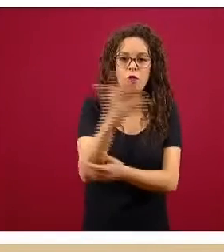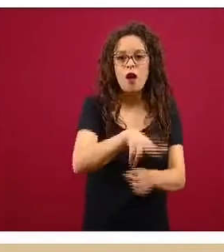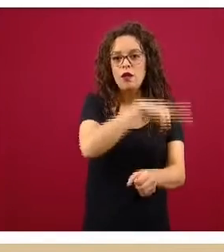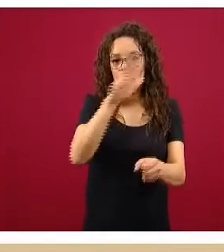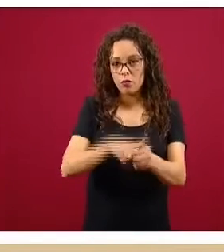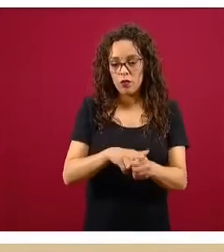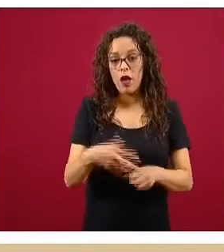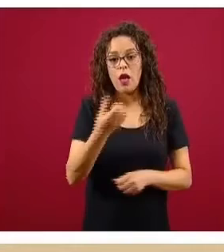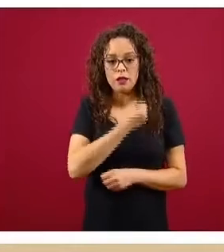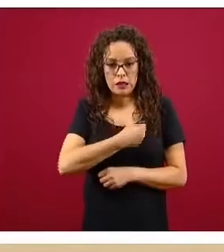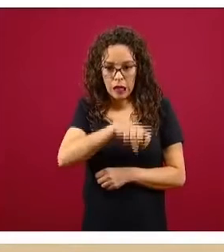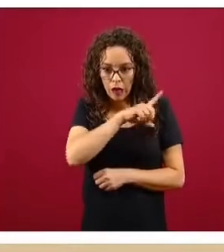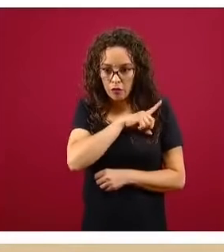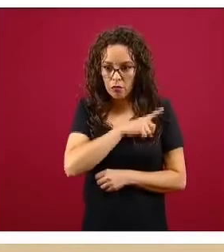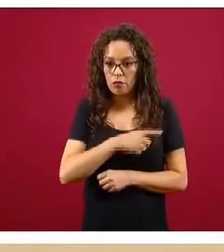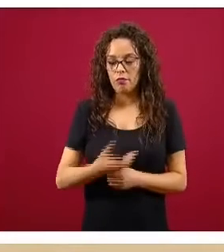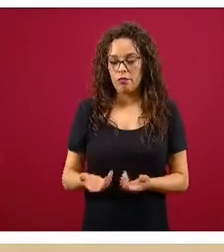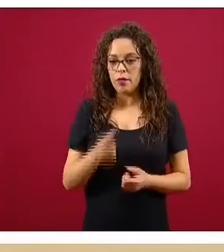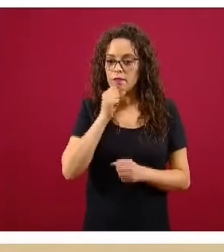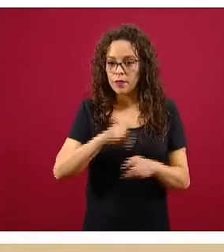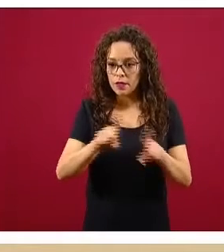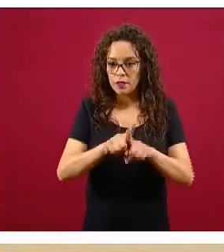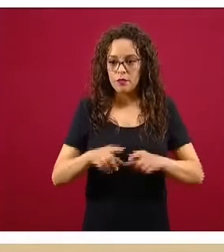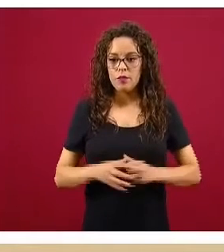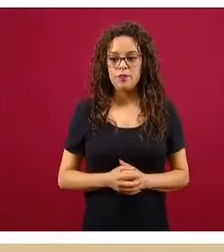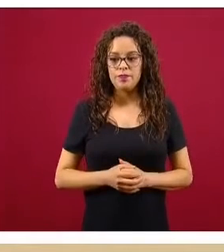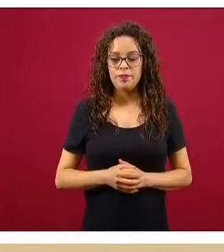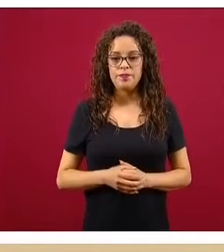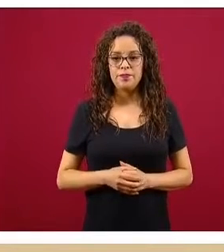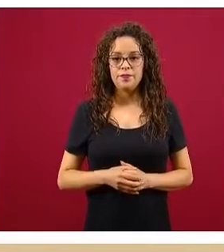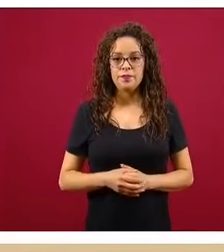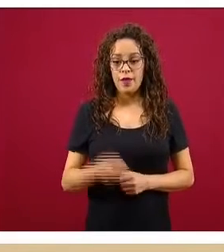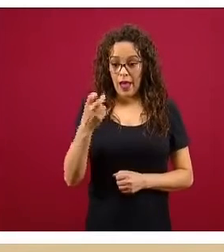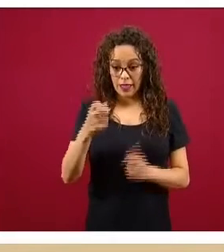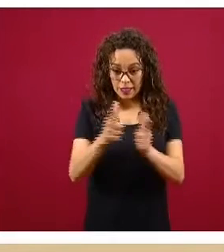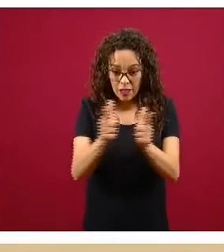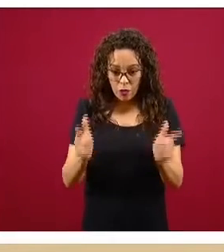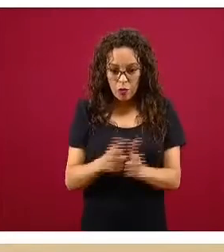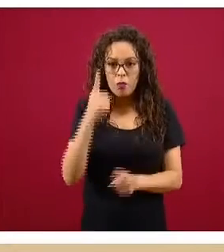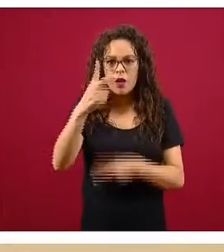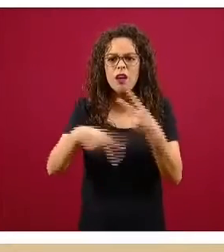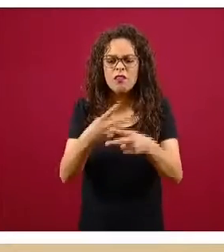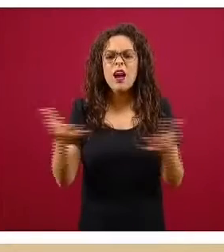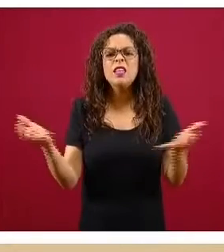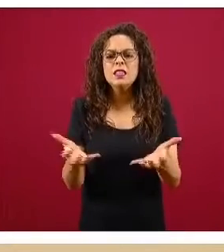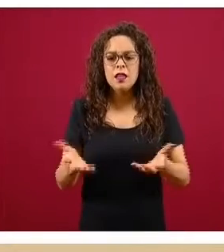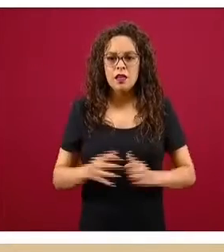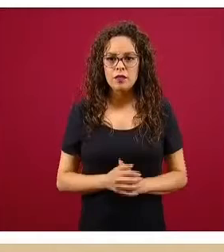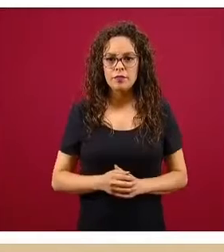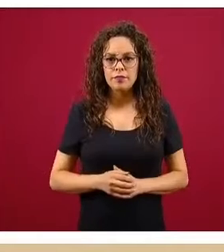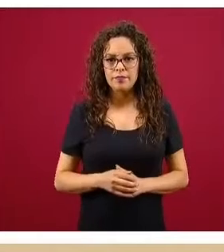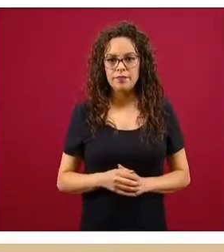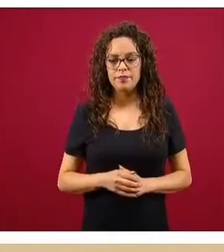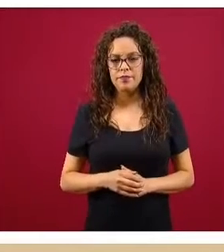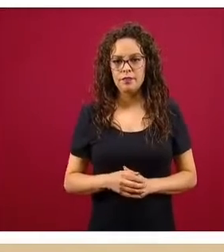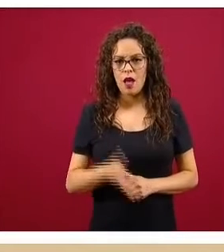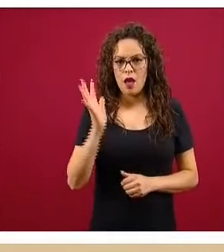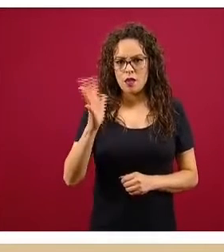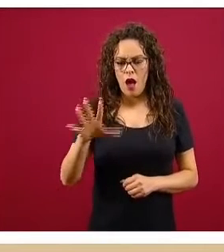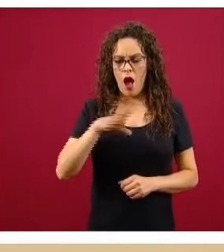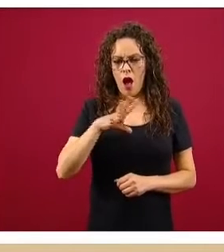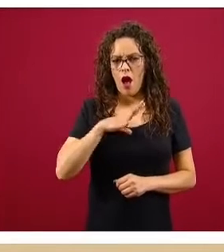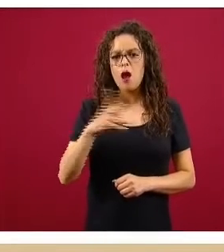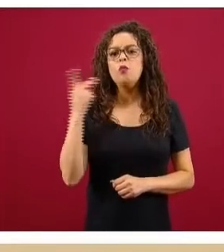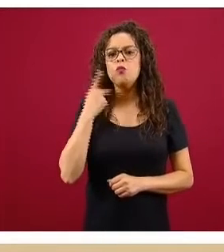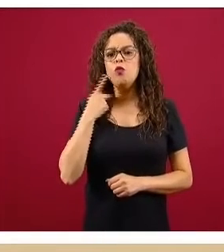Salud y Competitividad, ¿A qué va este grupo? Lo que está tratando, y está en una política pública, ya tenemos un